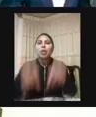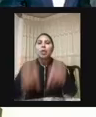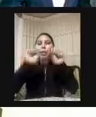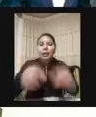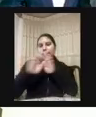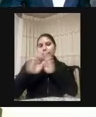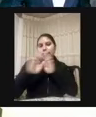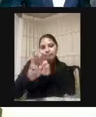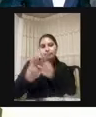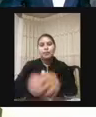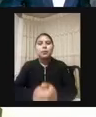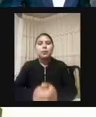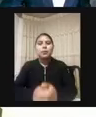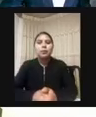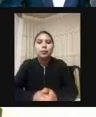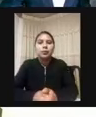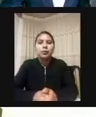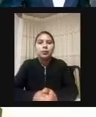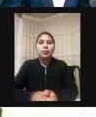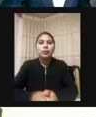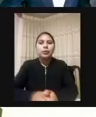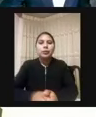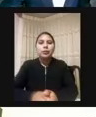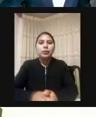primera pregunta.